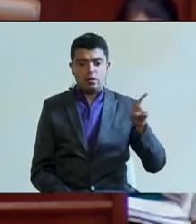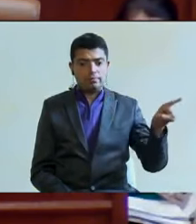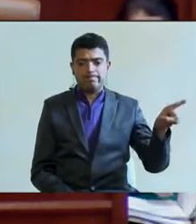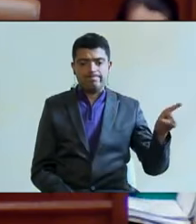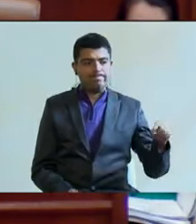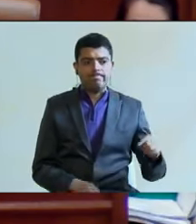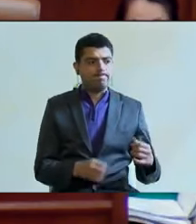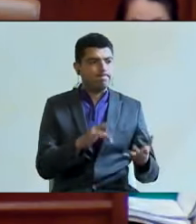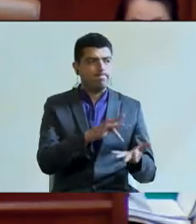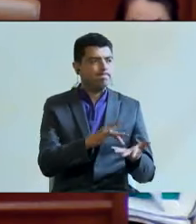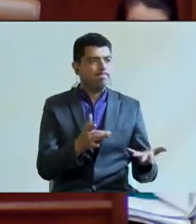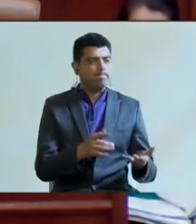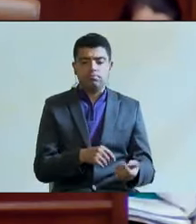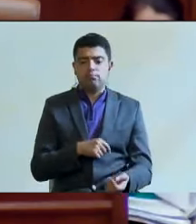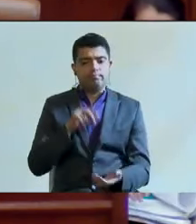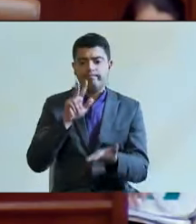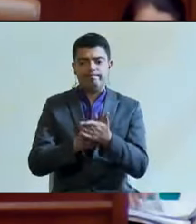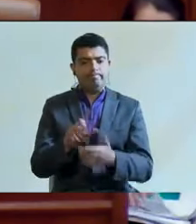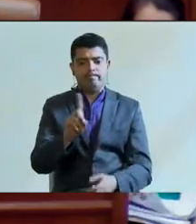uso de la palab